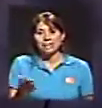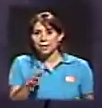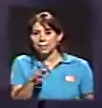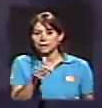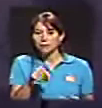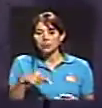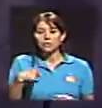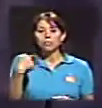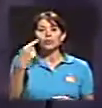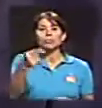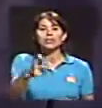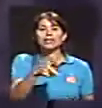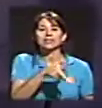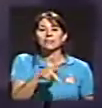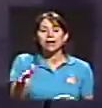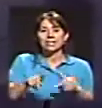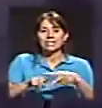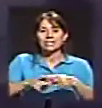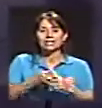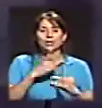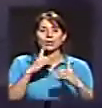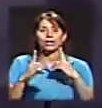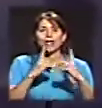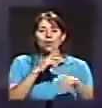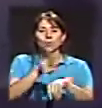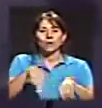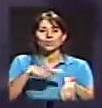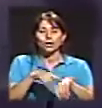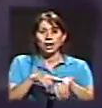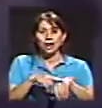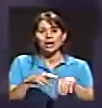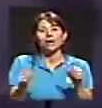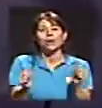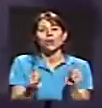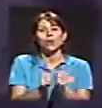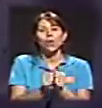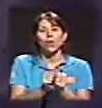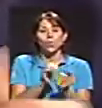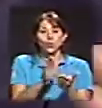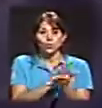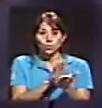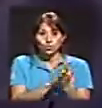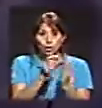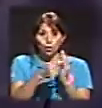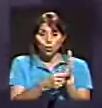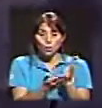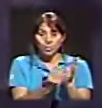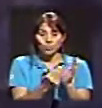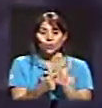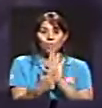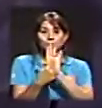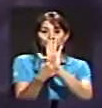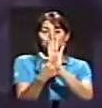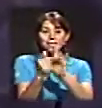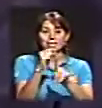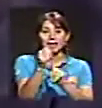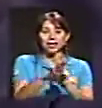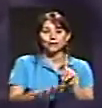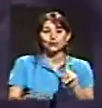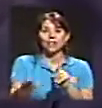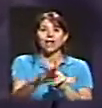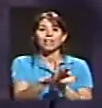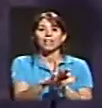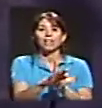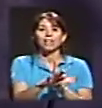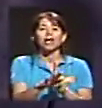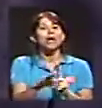de iniciar un diálogo nacional con un documento que vamos a presentarle a la sociedad sobre cuáles son las opciones